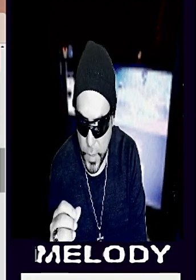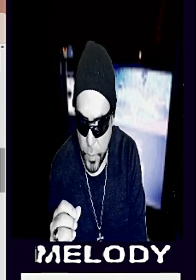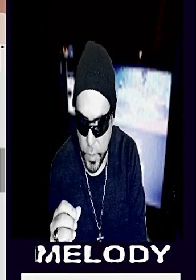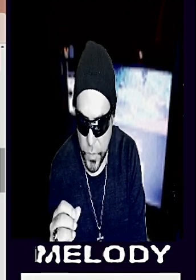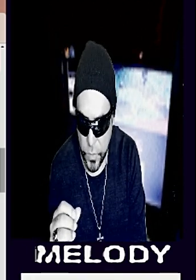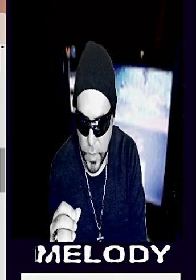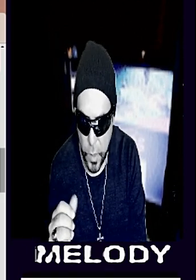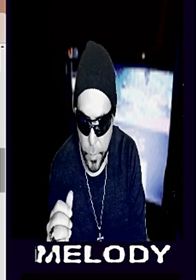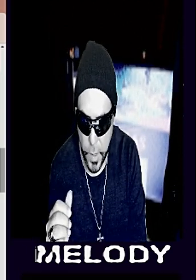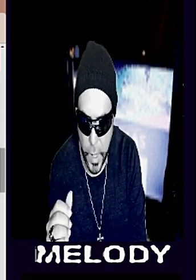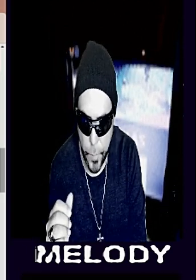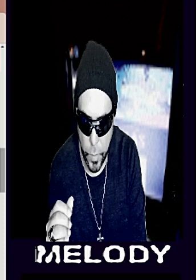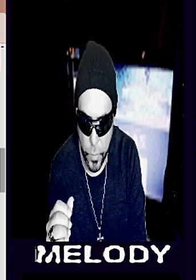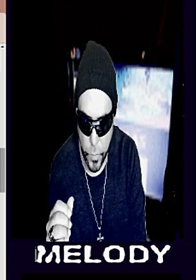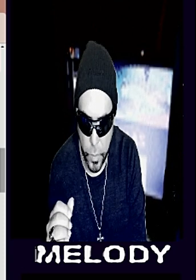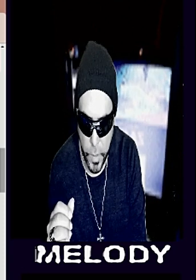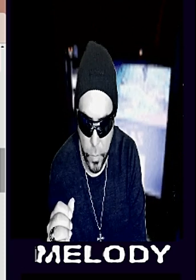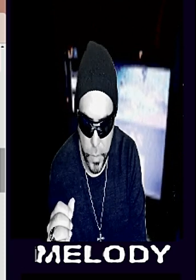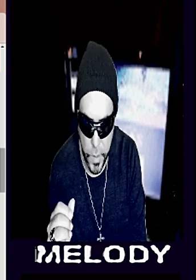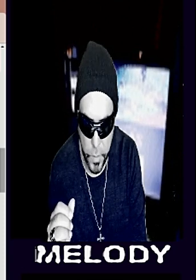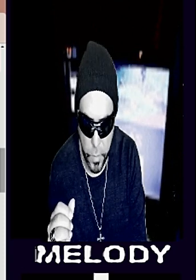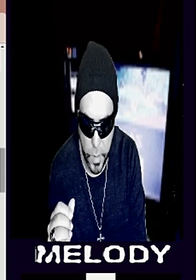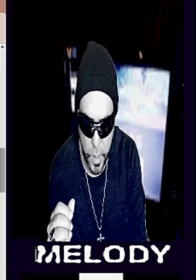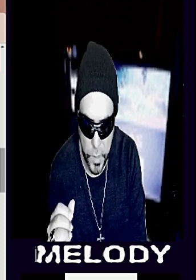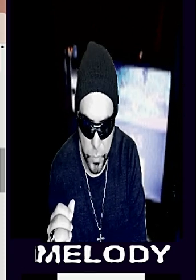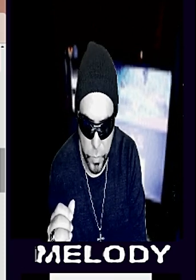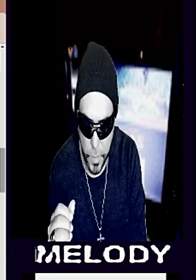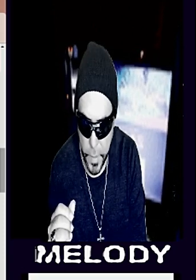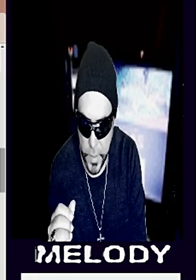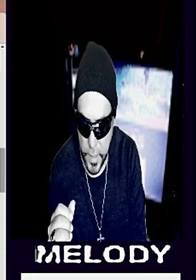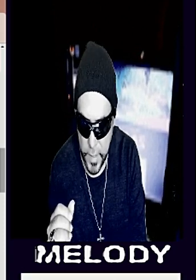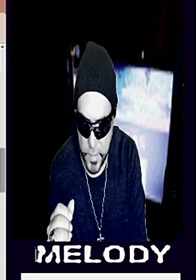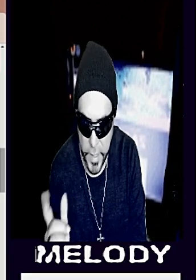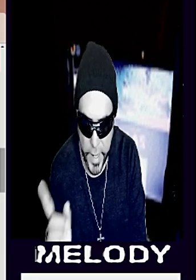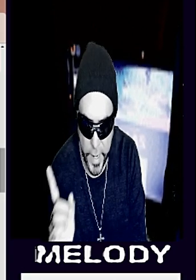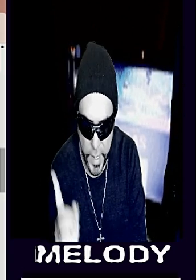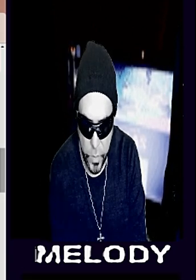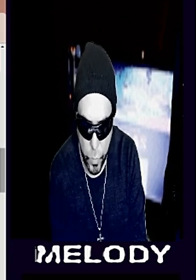con motivo de inauguración de la obra, AMLO abordó el vagón que recorrerá al sur del